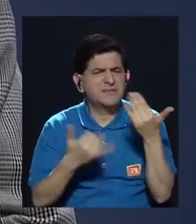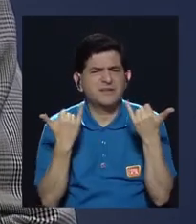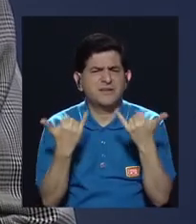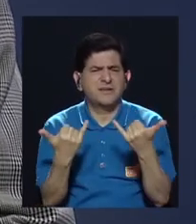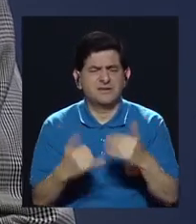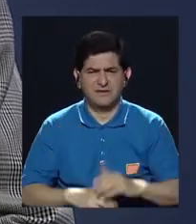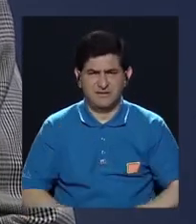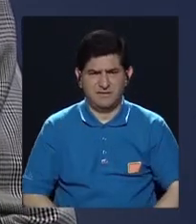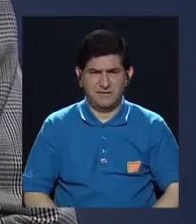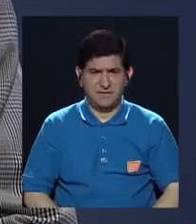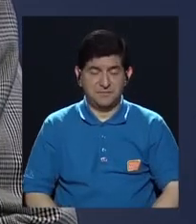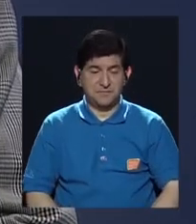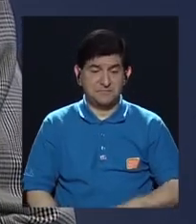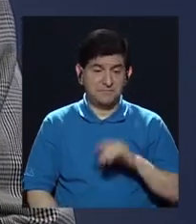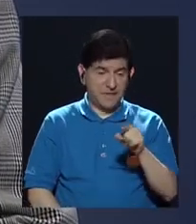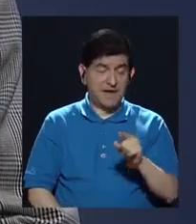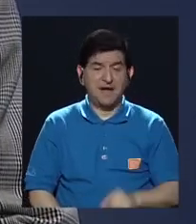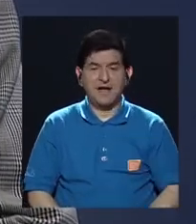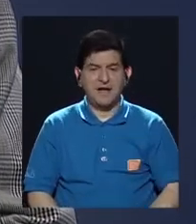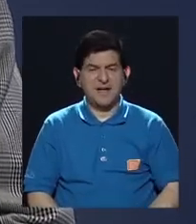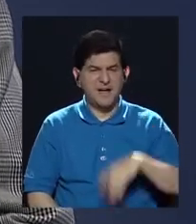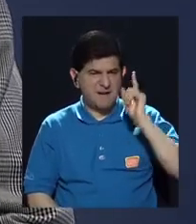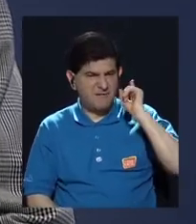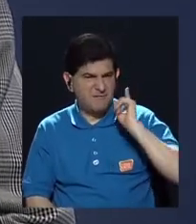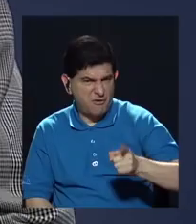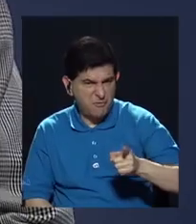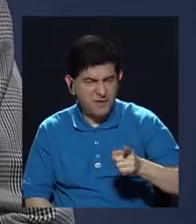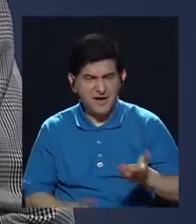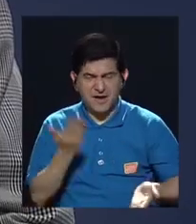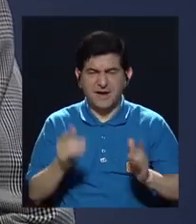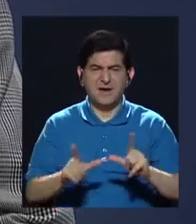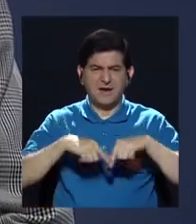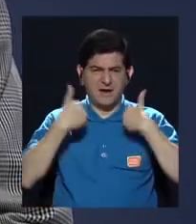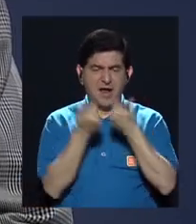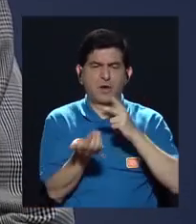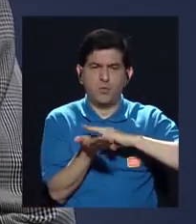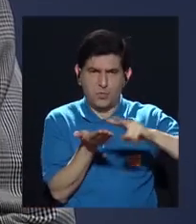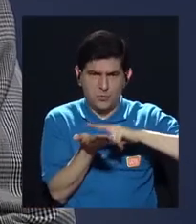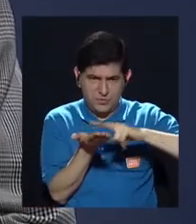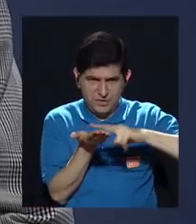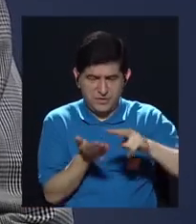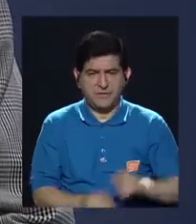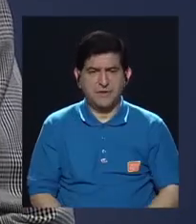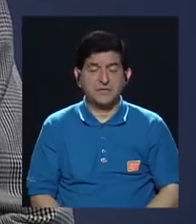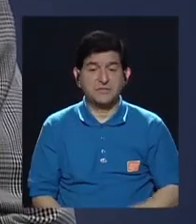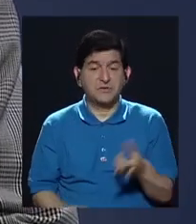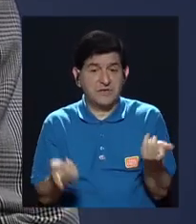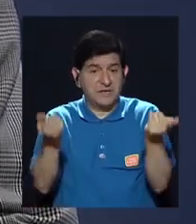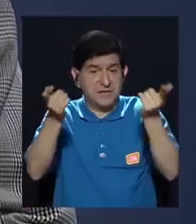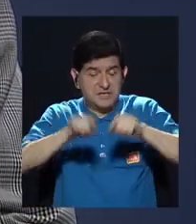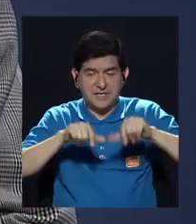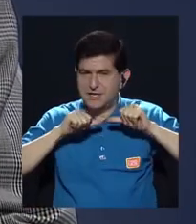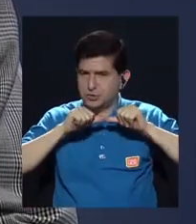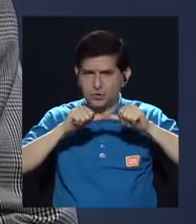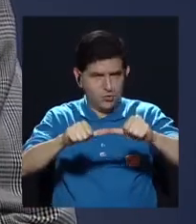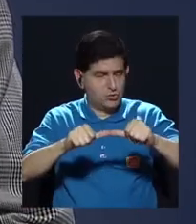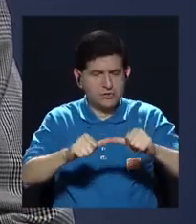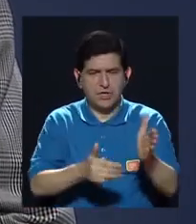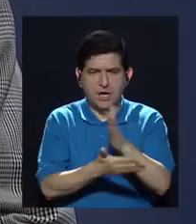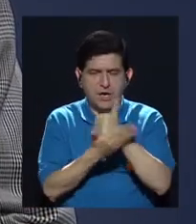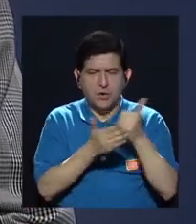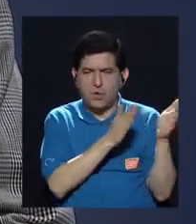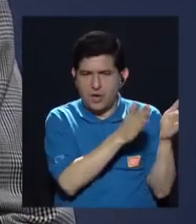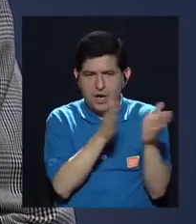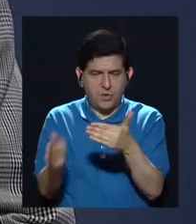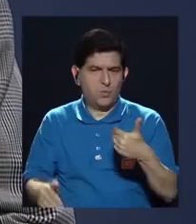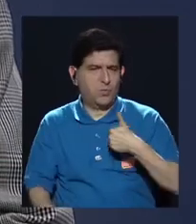ya con forzar a las Fuerzas de Liberación Nacional para que no continuaran con algunos